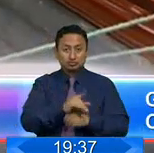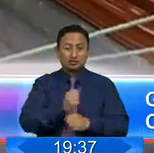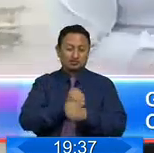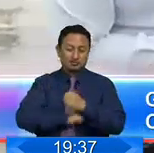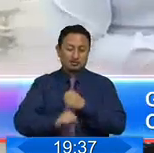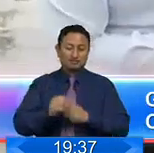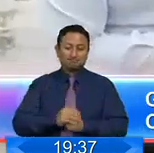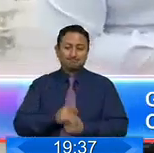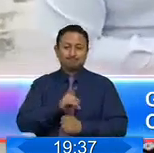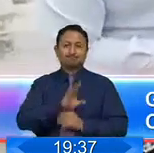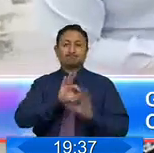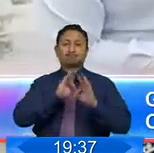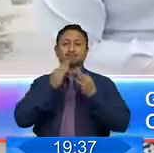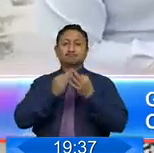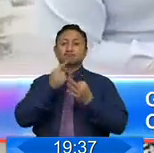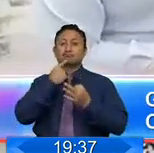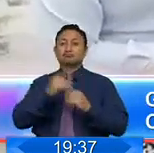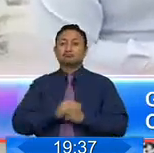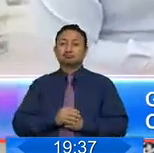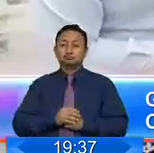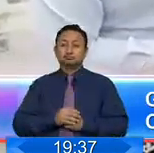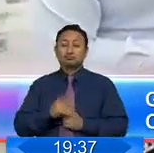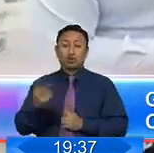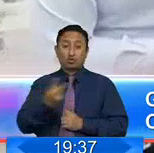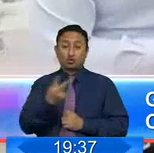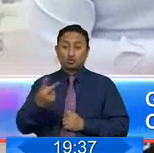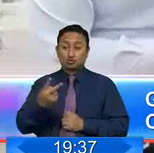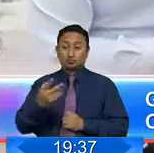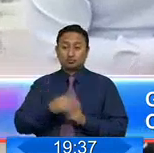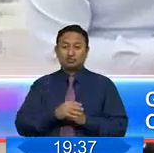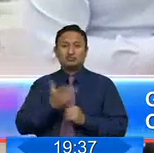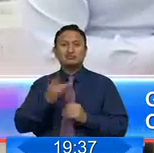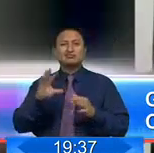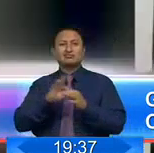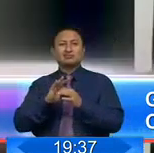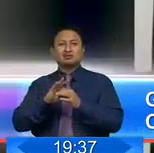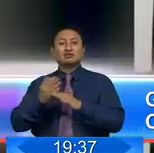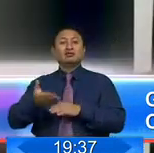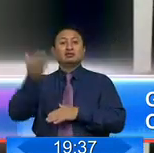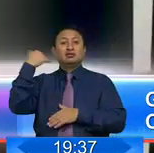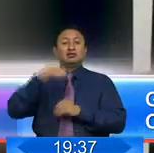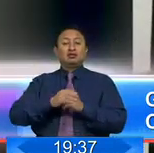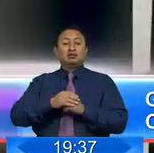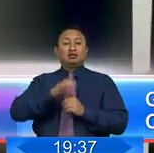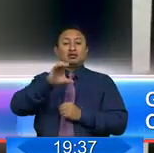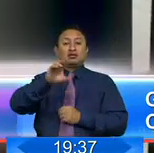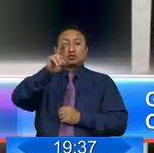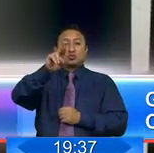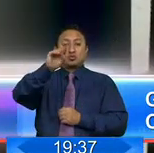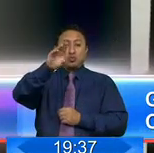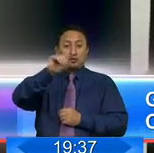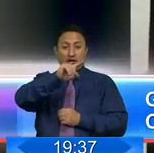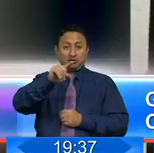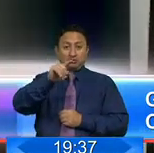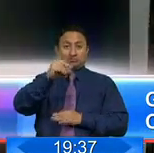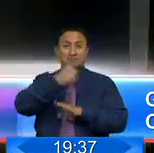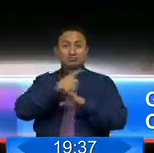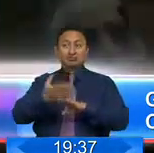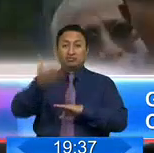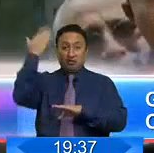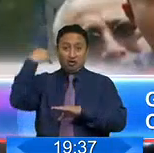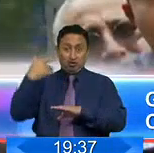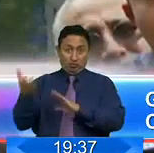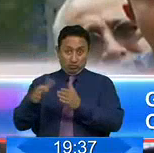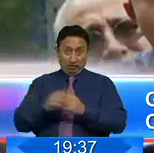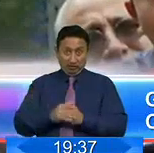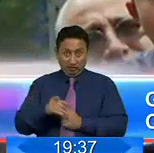Los familiares descartan que ellos habrían tenido alguna relación con el crimen de alias El Cubano, registrado la semana anterior. La DINAC